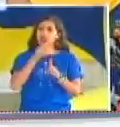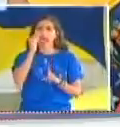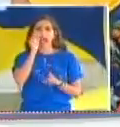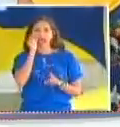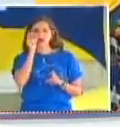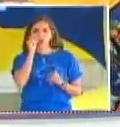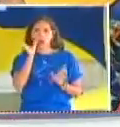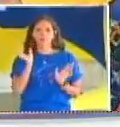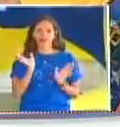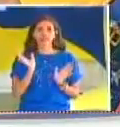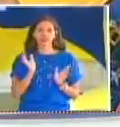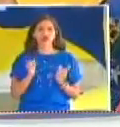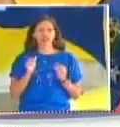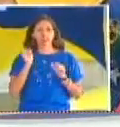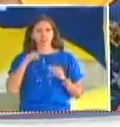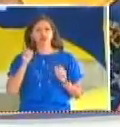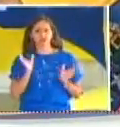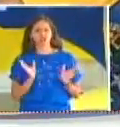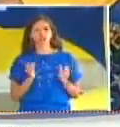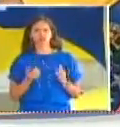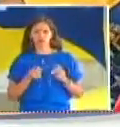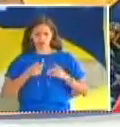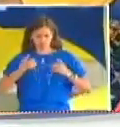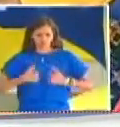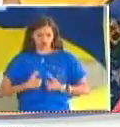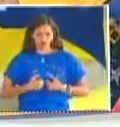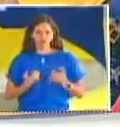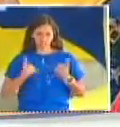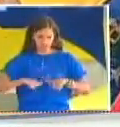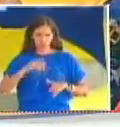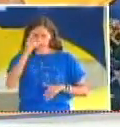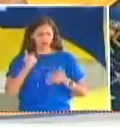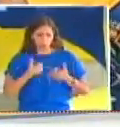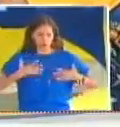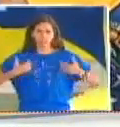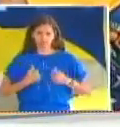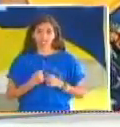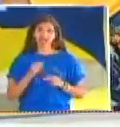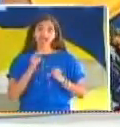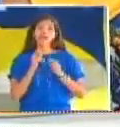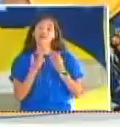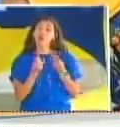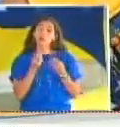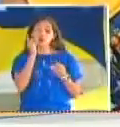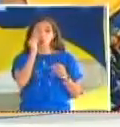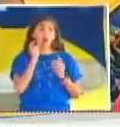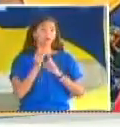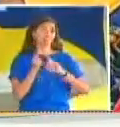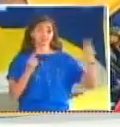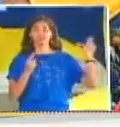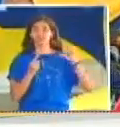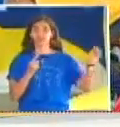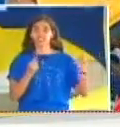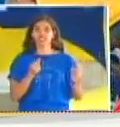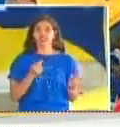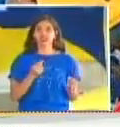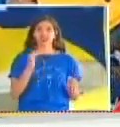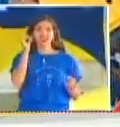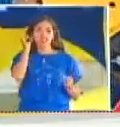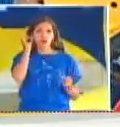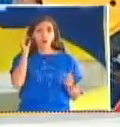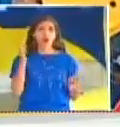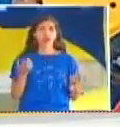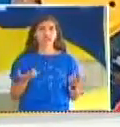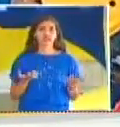quedan, camarada, no quiero ser injusta, hay hombres que se quedan en este acompañamiento. Pero muchas veces las compañeras no encuentran el tiempo,